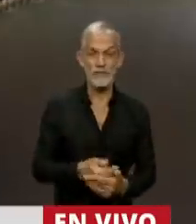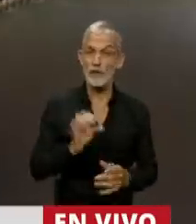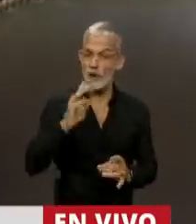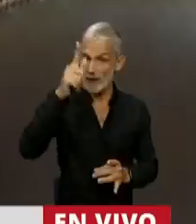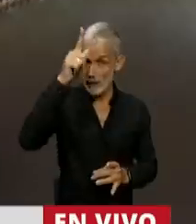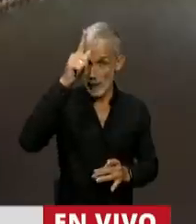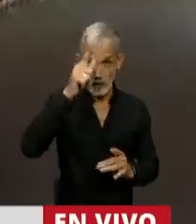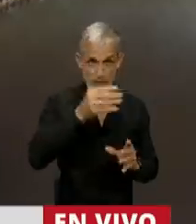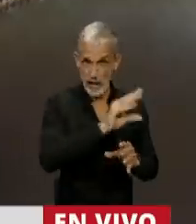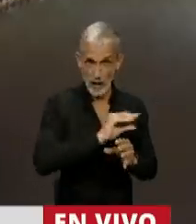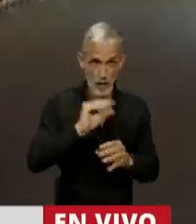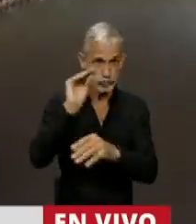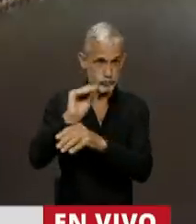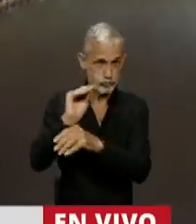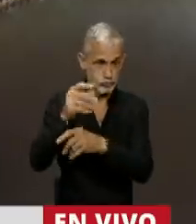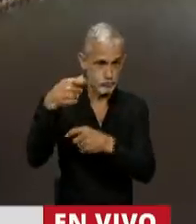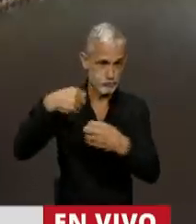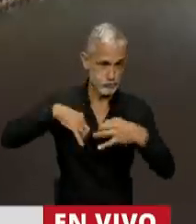Solo su policía.